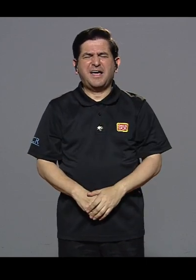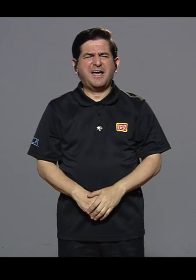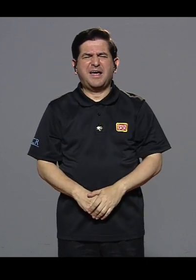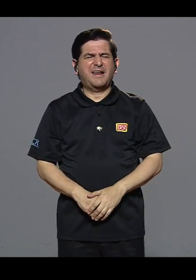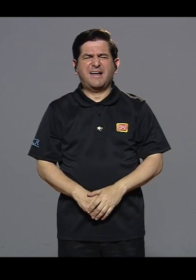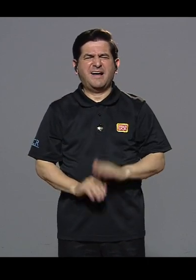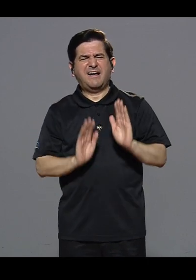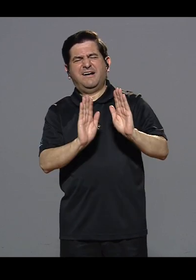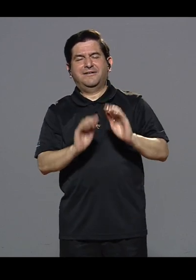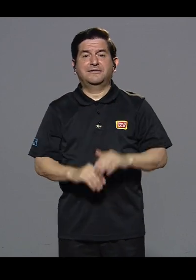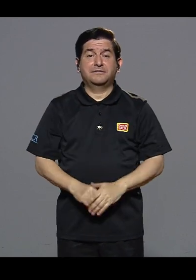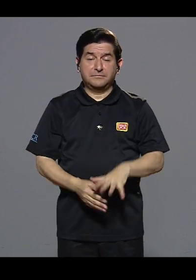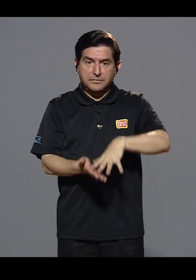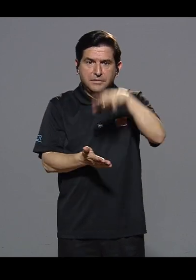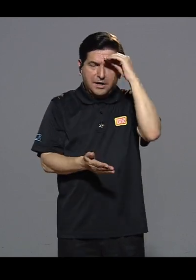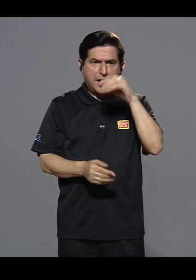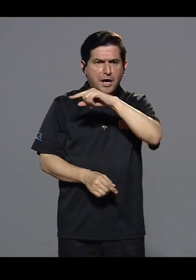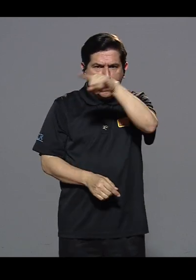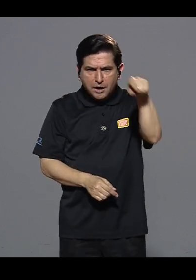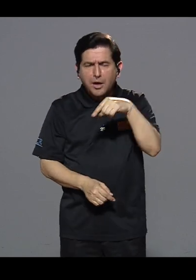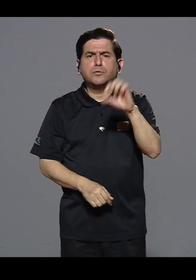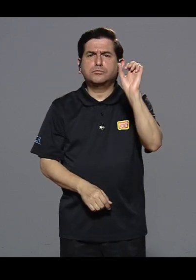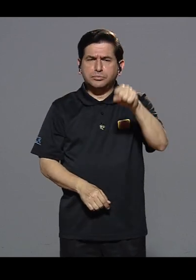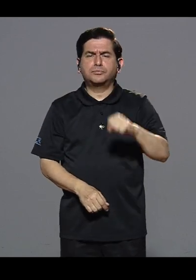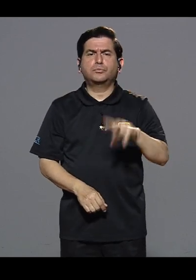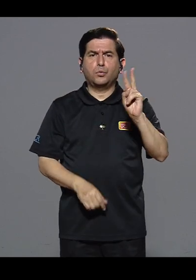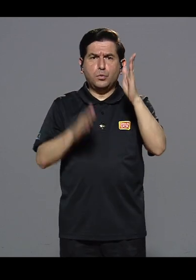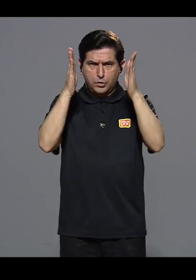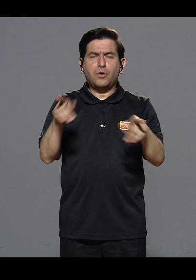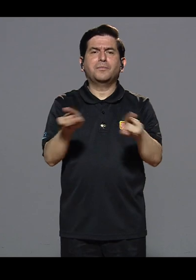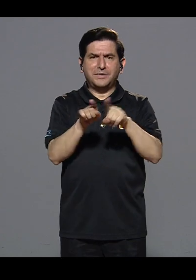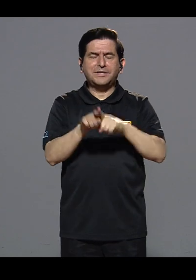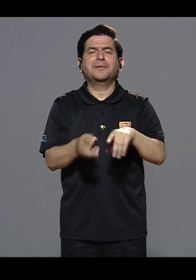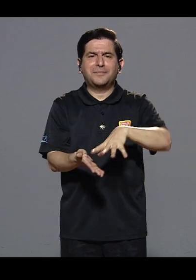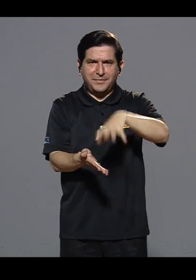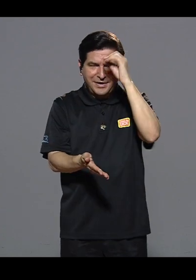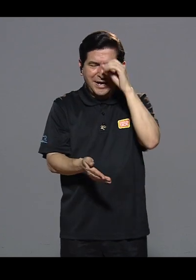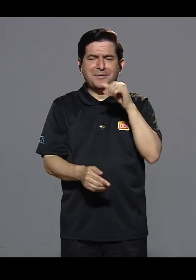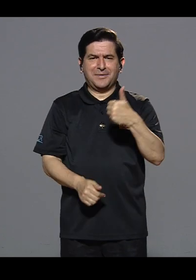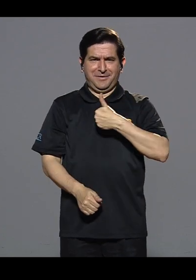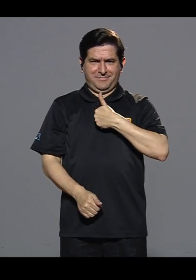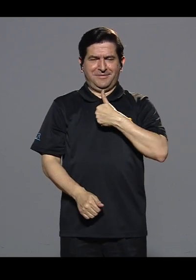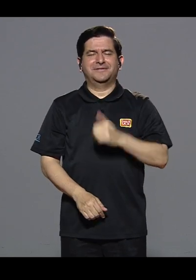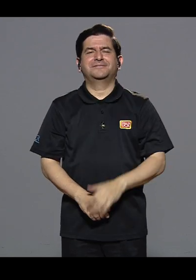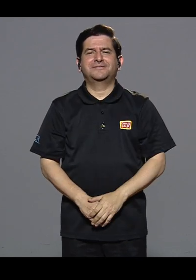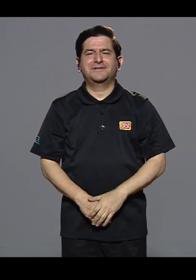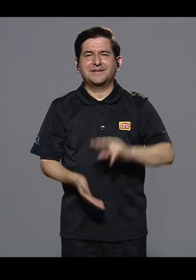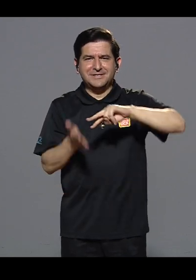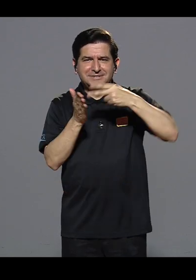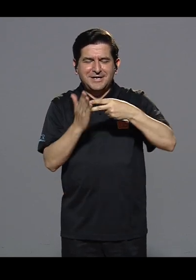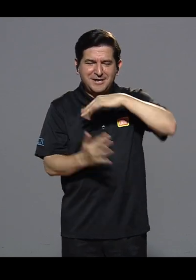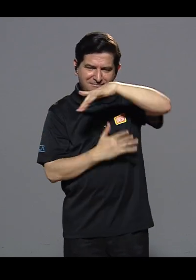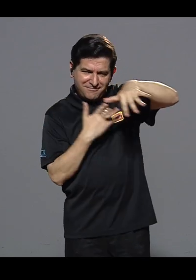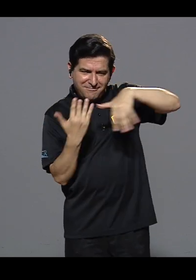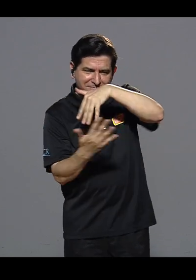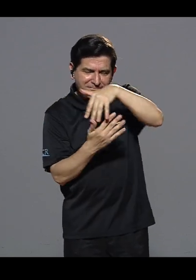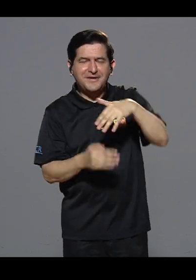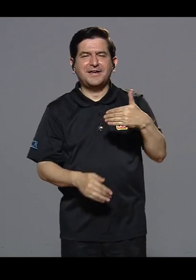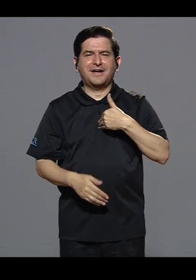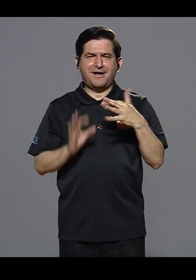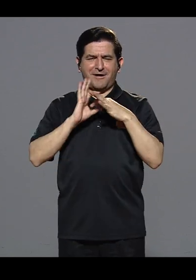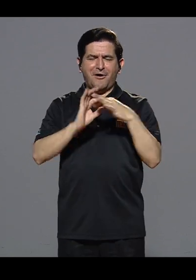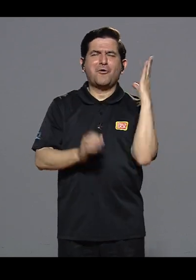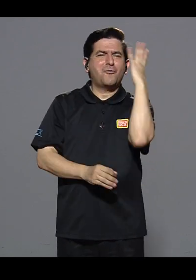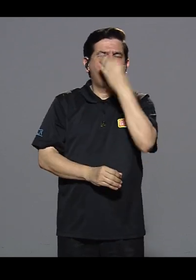¿no? Y que él aprende mucho de ellos y que los compañeros aprenden también de él. O sea, hay una interacción